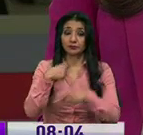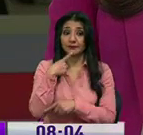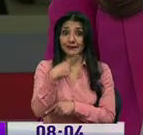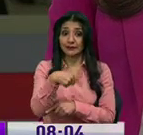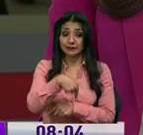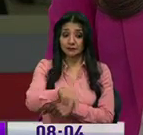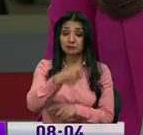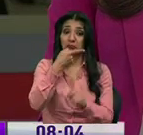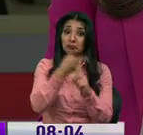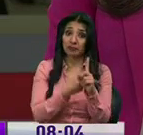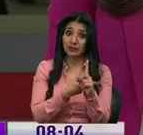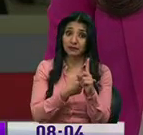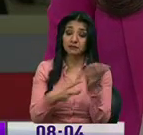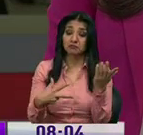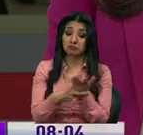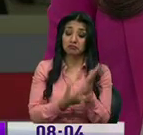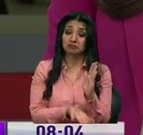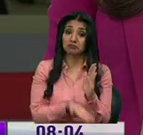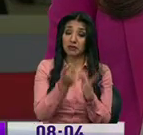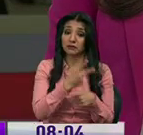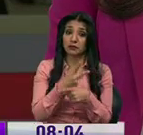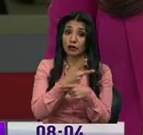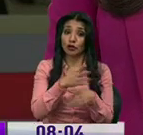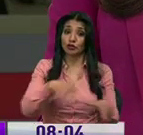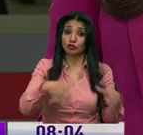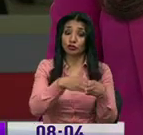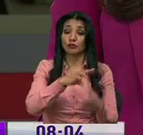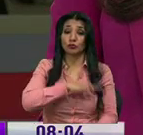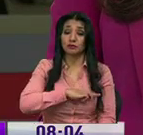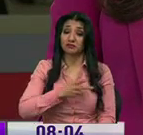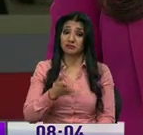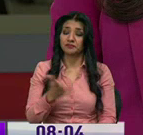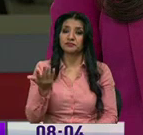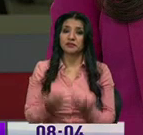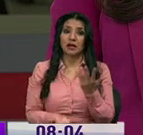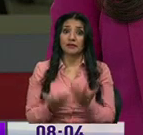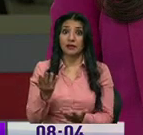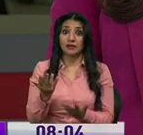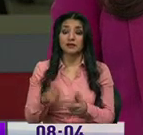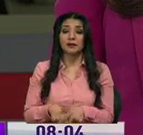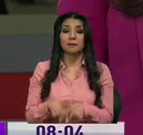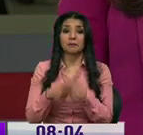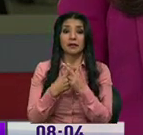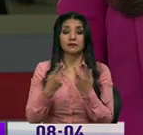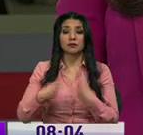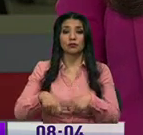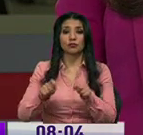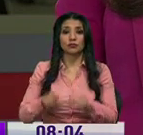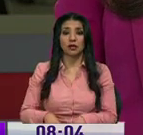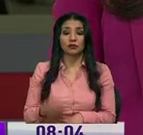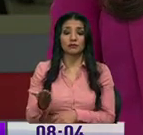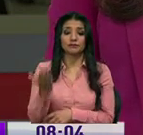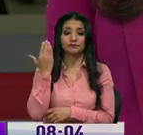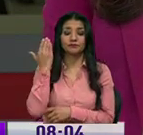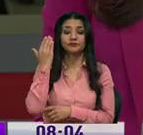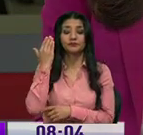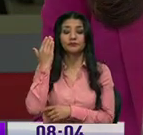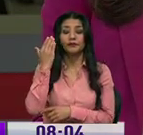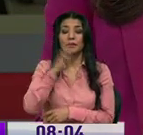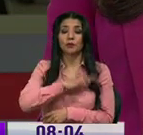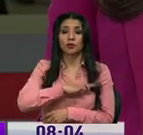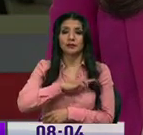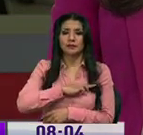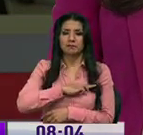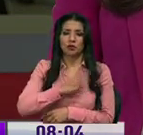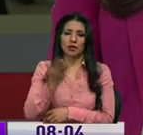este mes el tema de la tarifa en el pleno del Consejo Metropolitano, pensarían en hacer entrar en vigencia un contrato firmado en la anterior administración,